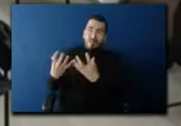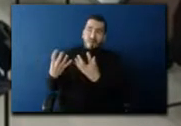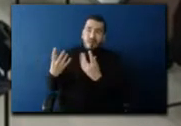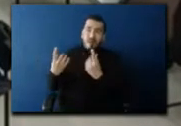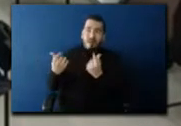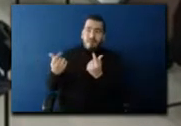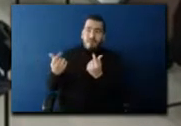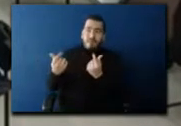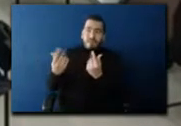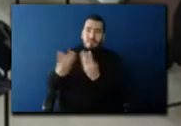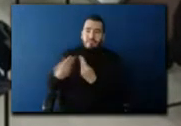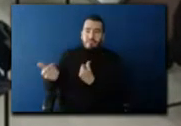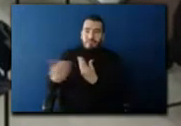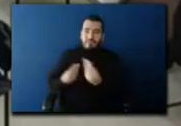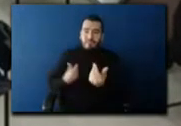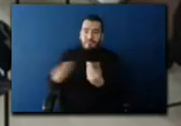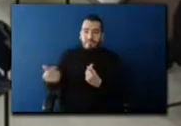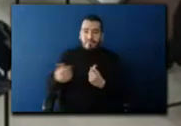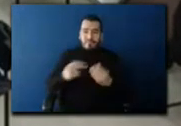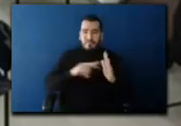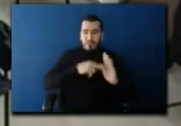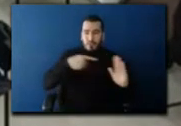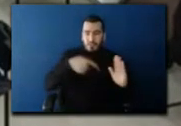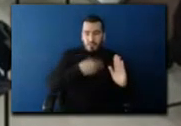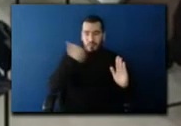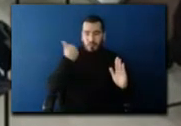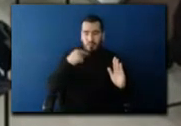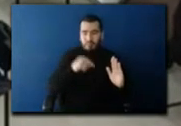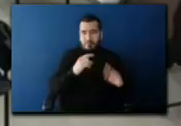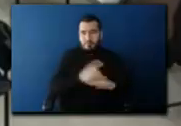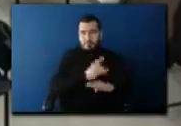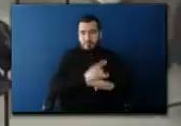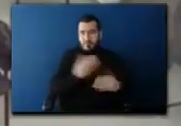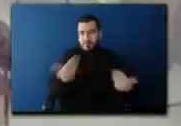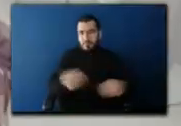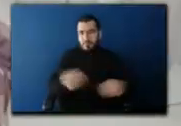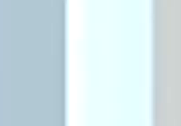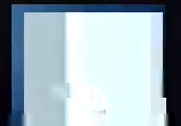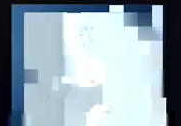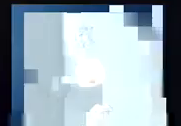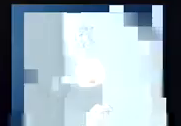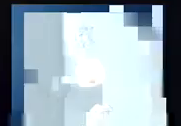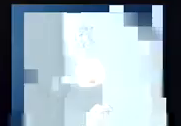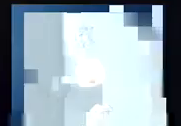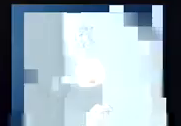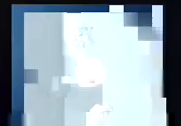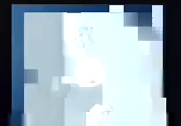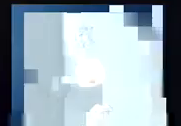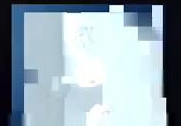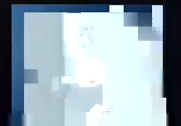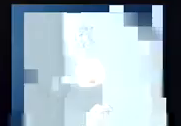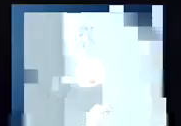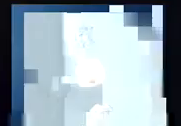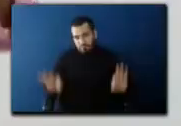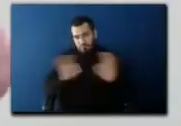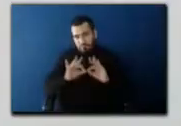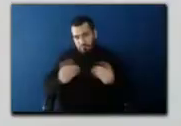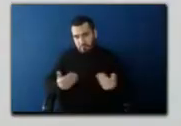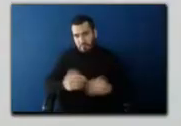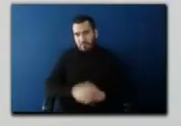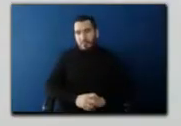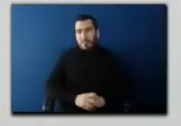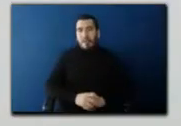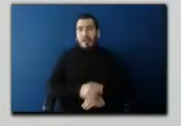con respecto a este uso intensivo de tecnologías? Gracias. Esa es una pregunta muy importante desde la siguiente perspectiva. Otro mito.